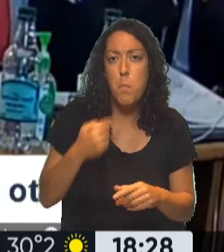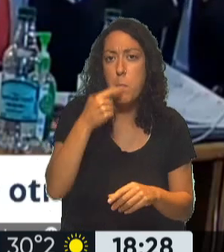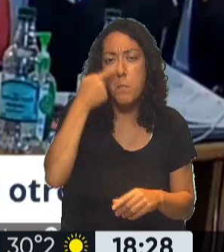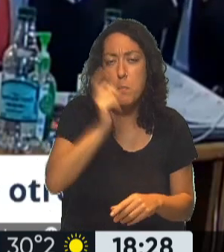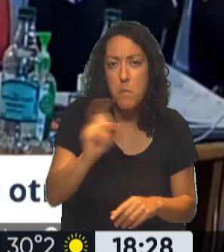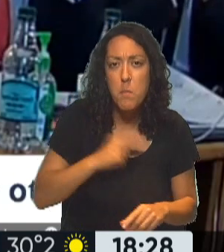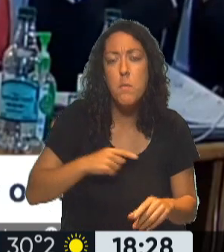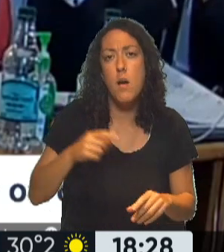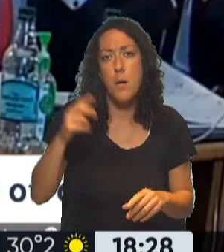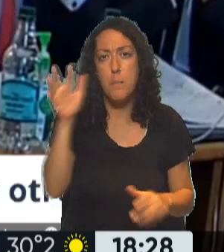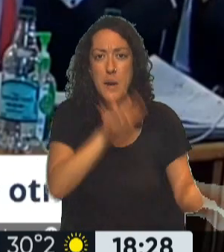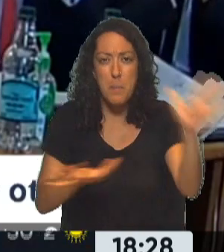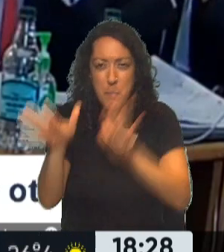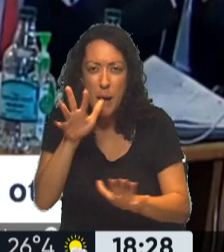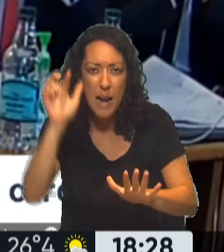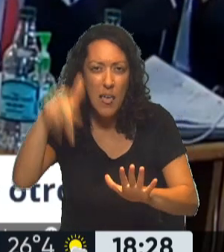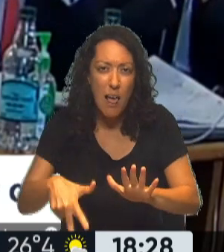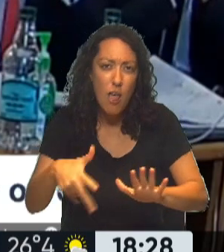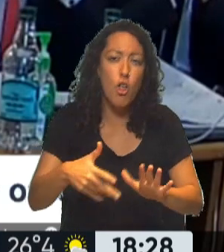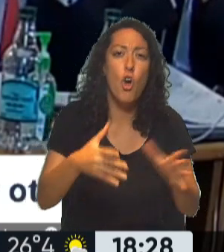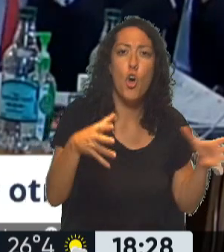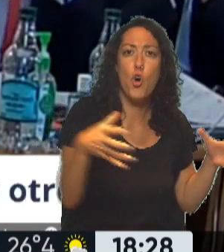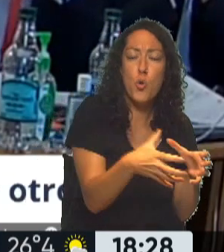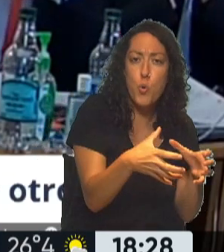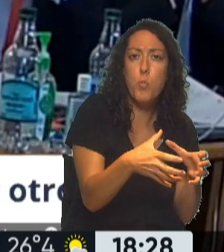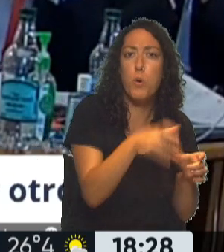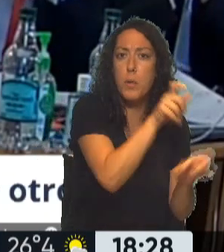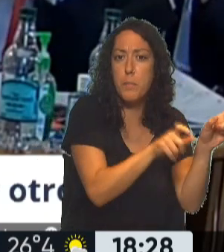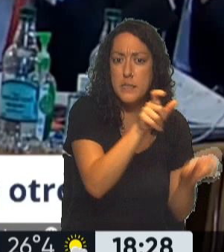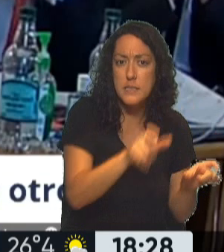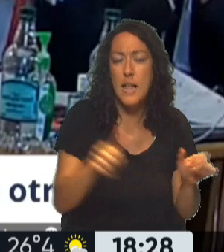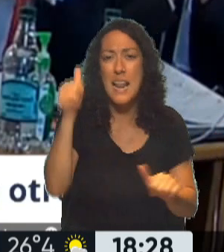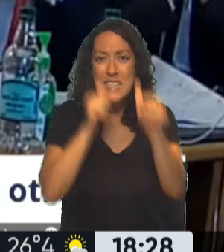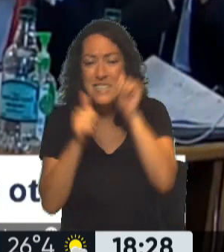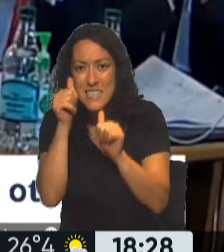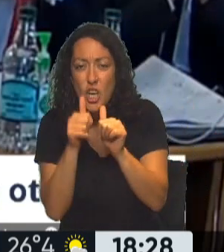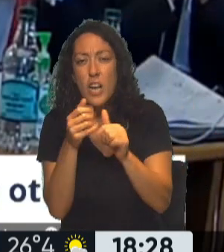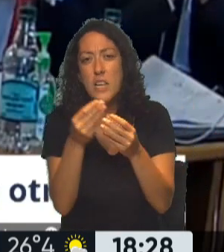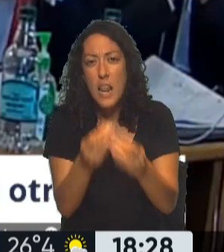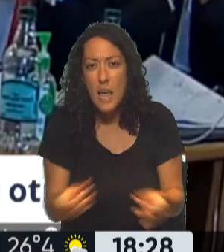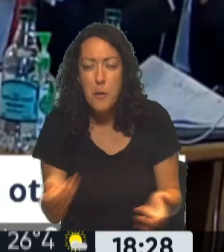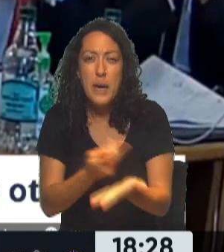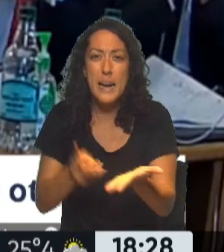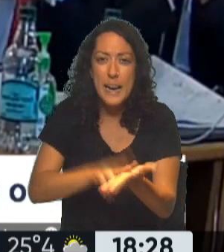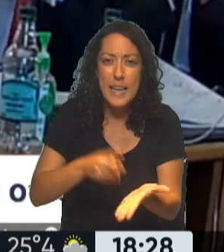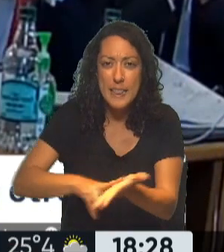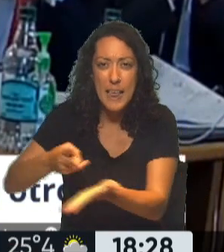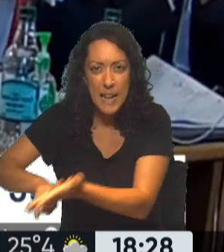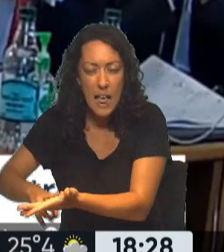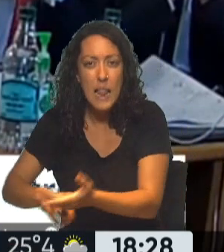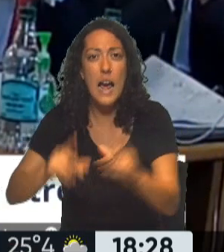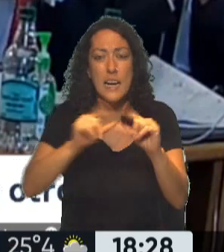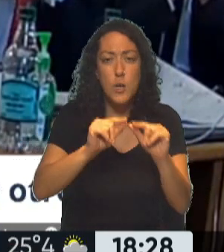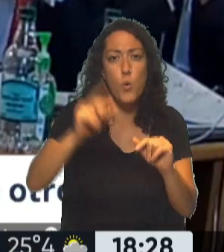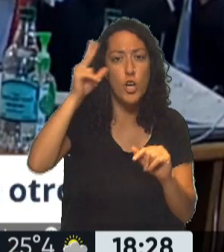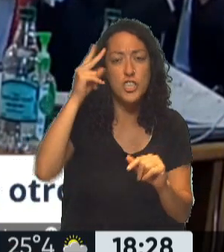concurso premeditado de dos o más personas, en concurso ideal con el delito de lesiones leves, reiteradas, previsto y penado en los artículos